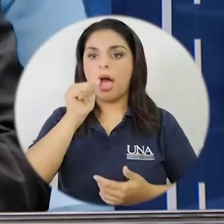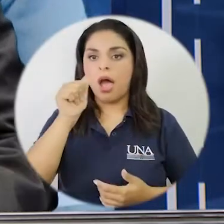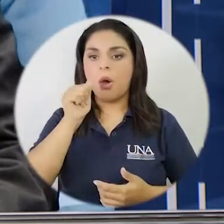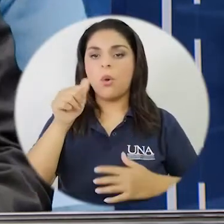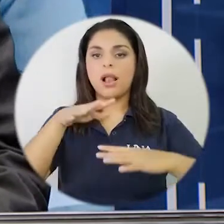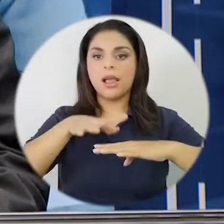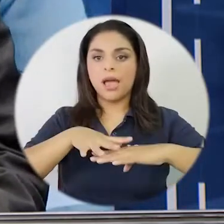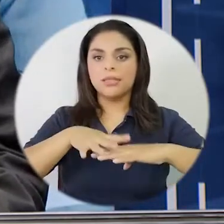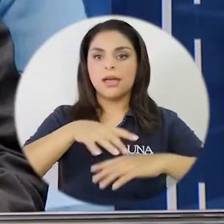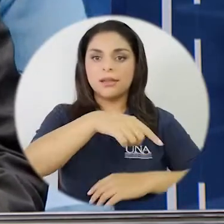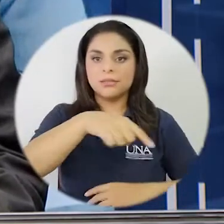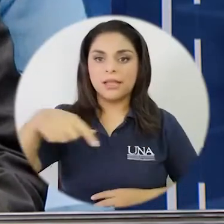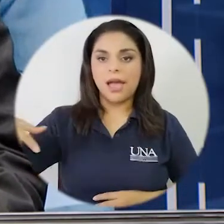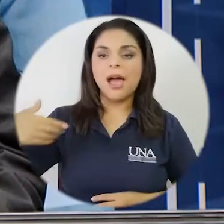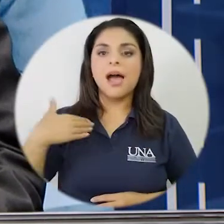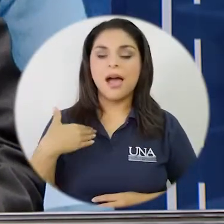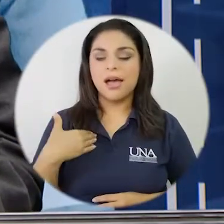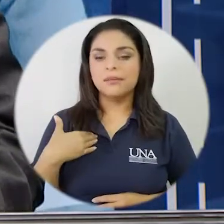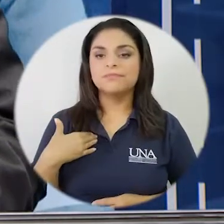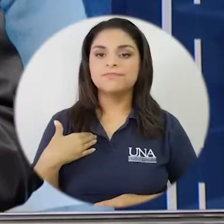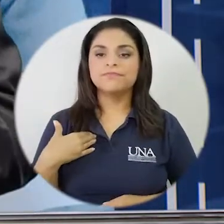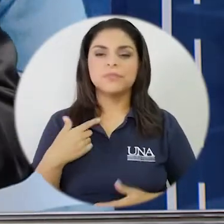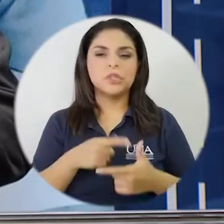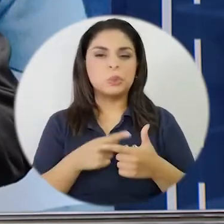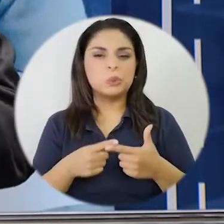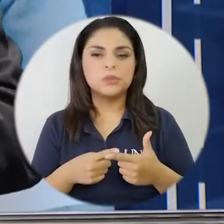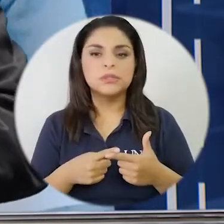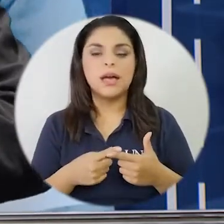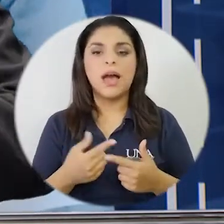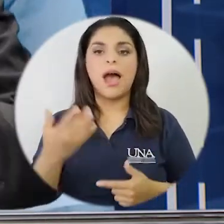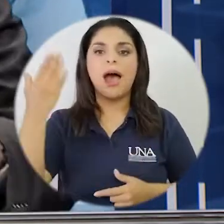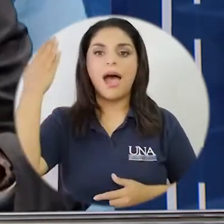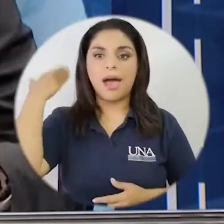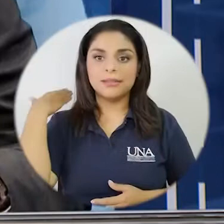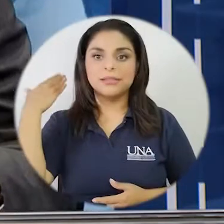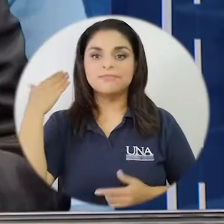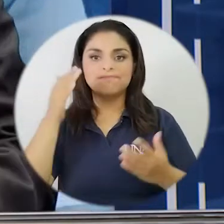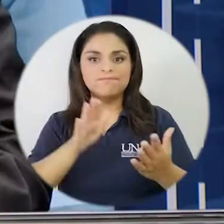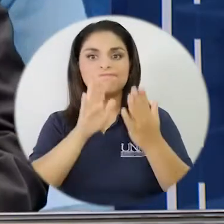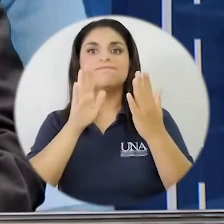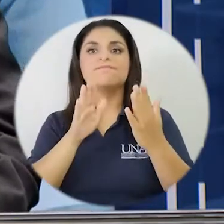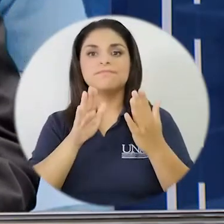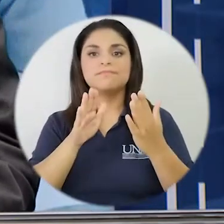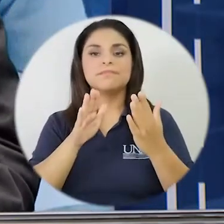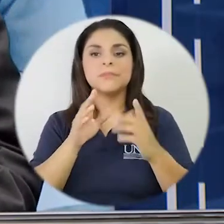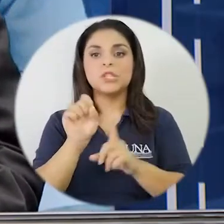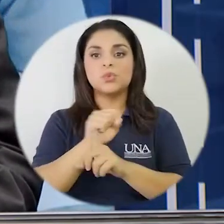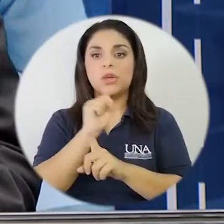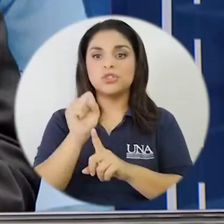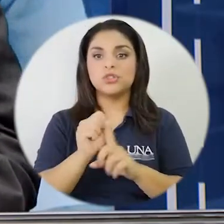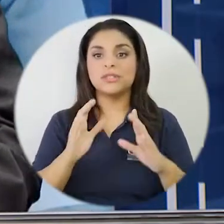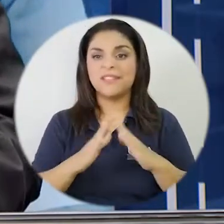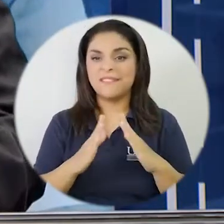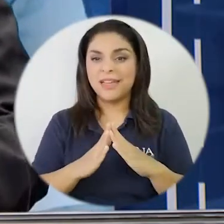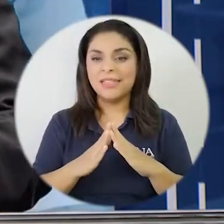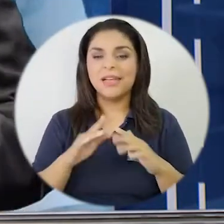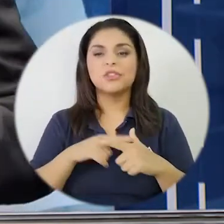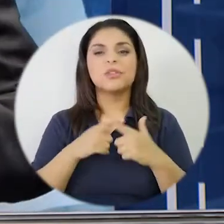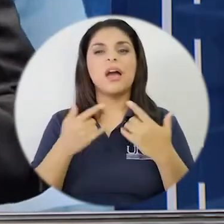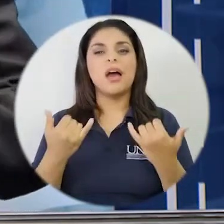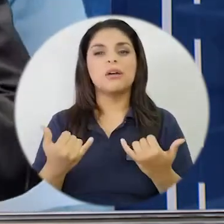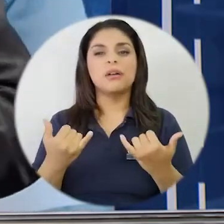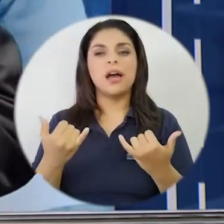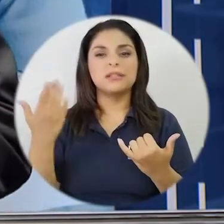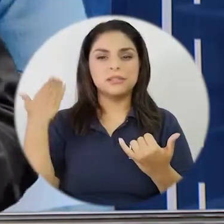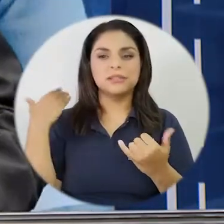toda la red de alcantarillado, no se contaba con eso. Entonces, más que llegar y atacar en su momento una situación de vivienda, lo que entra a